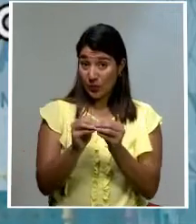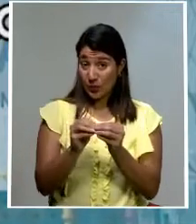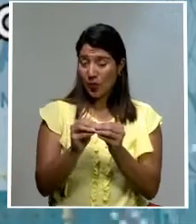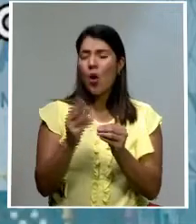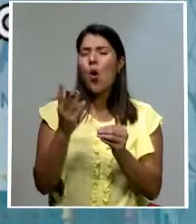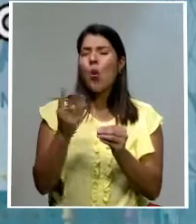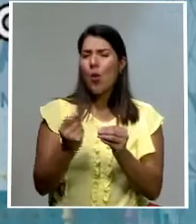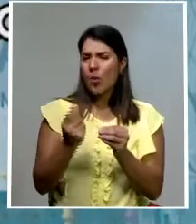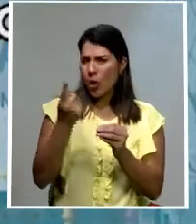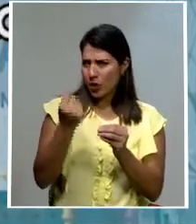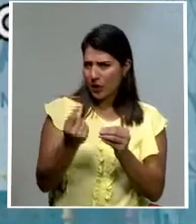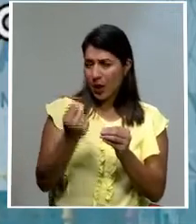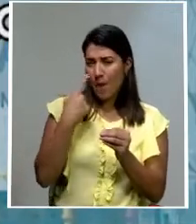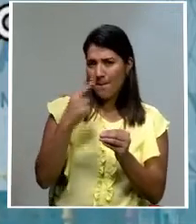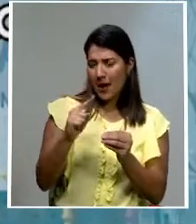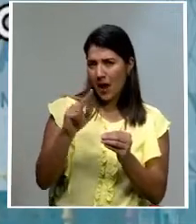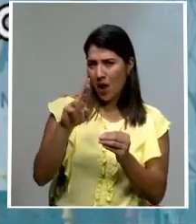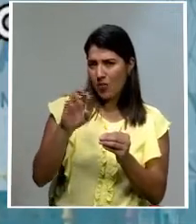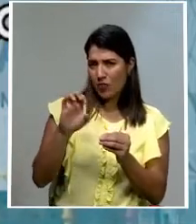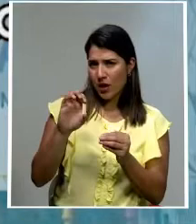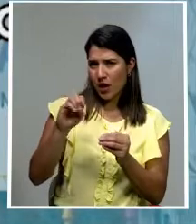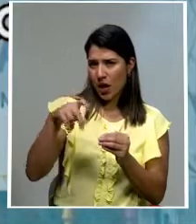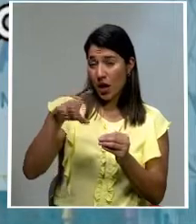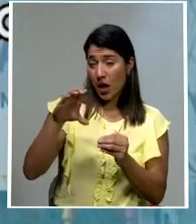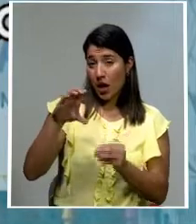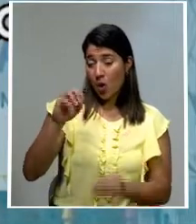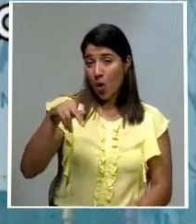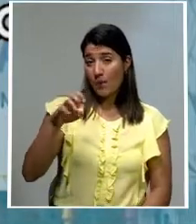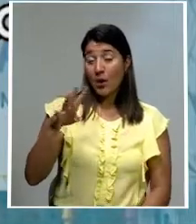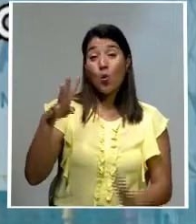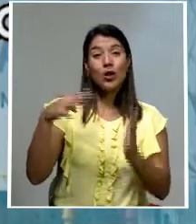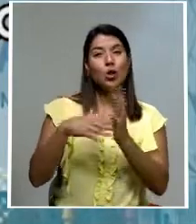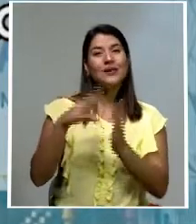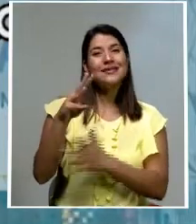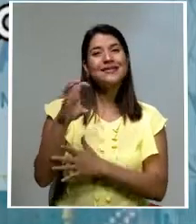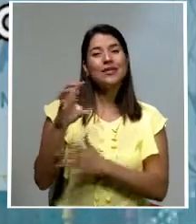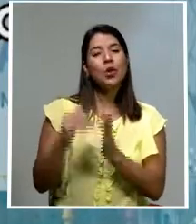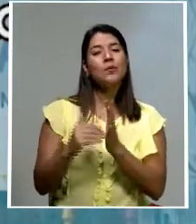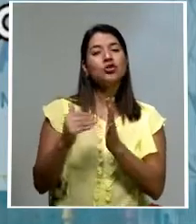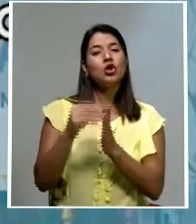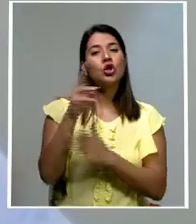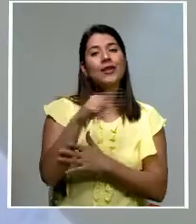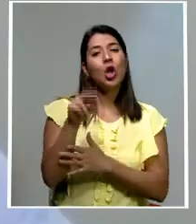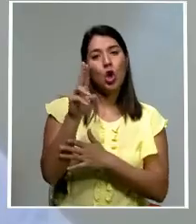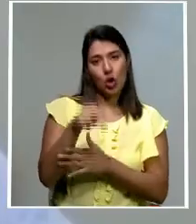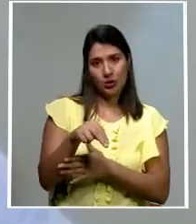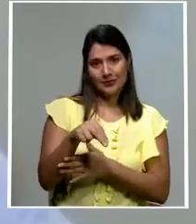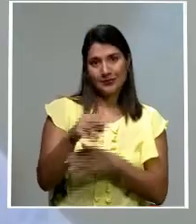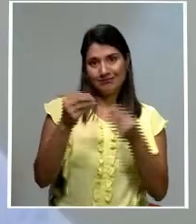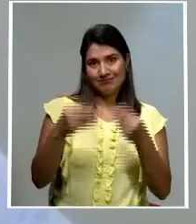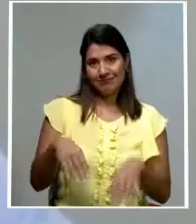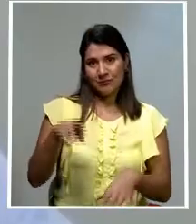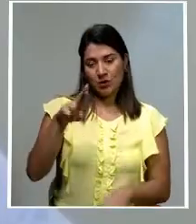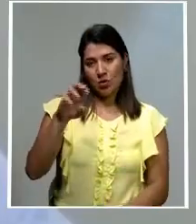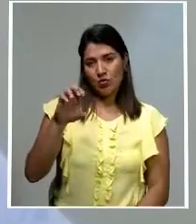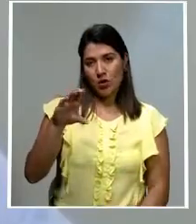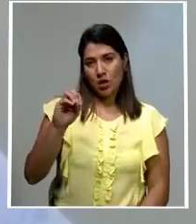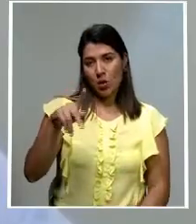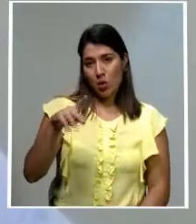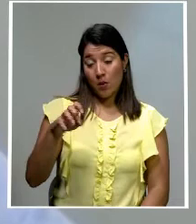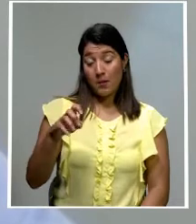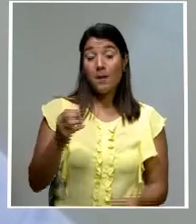pérdidas para Recope por más de 4.600 millones de colones. Importante la legislación, que es la